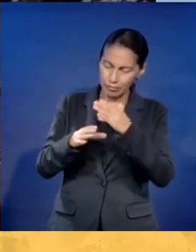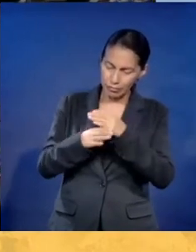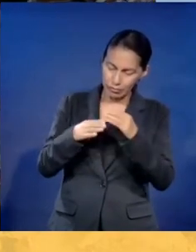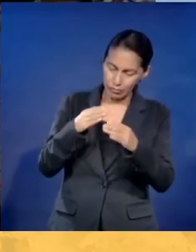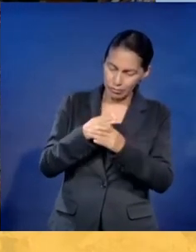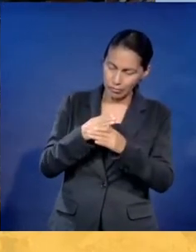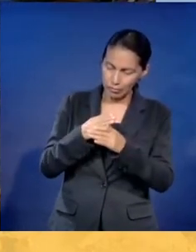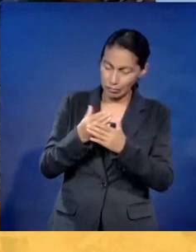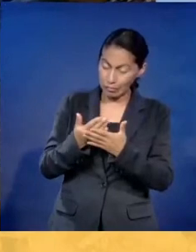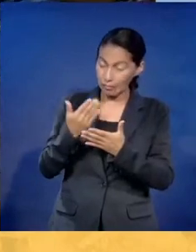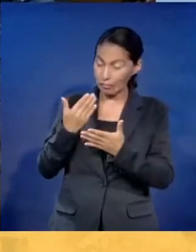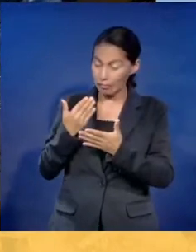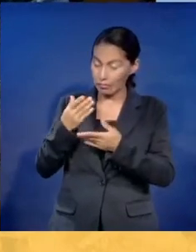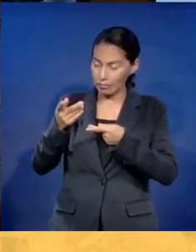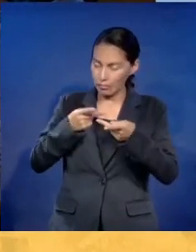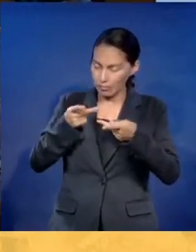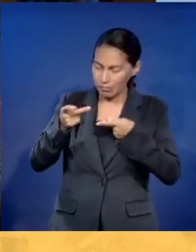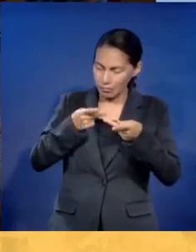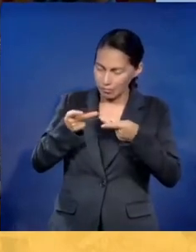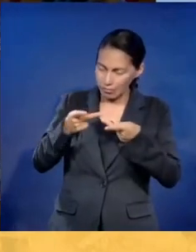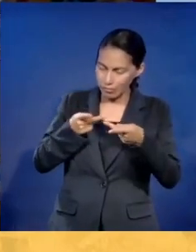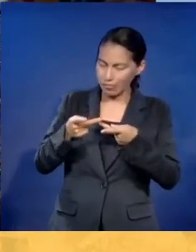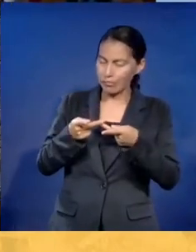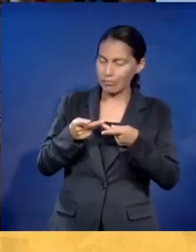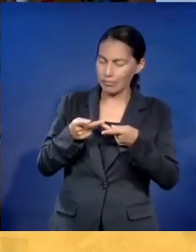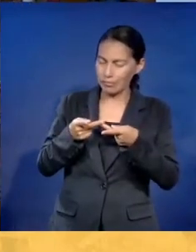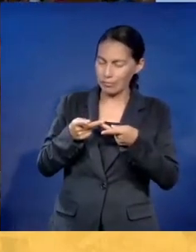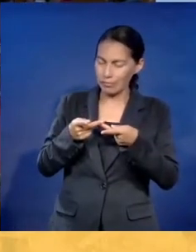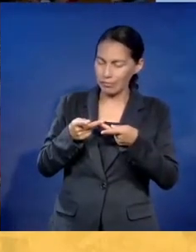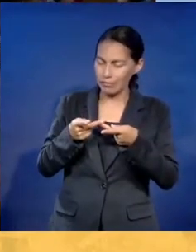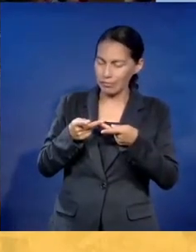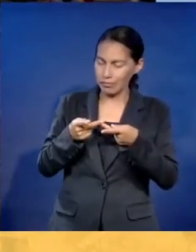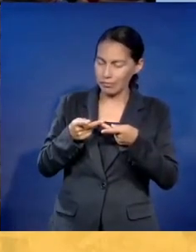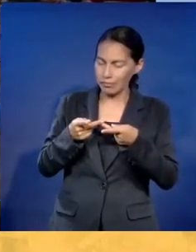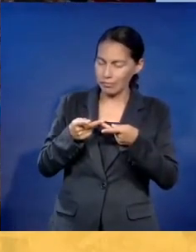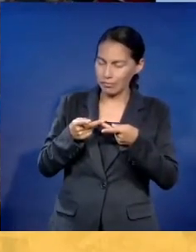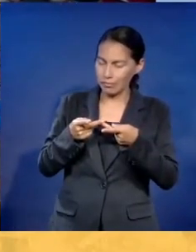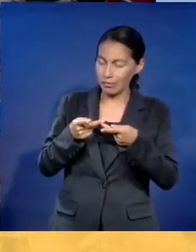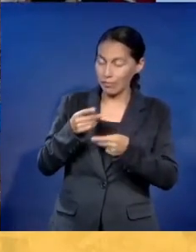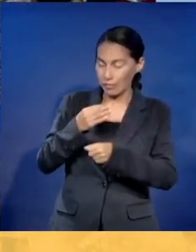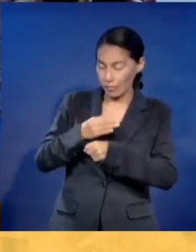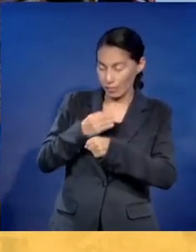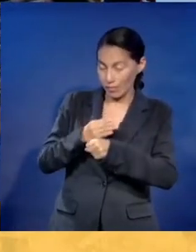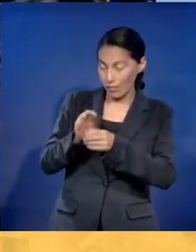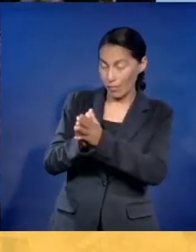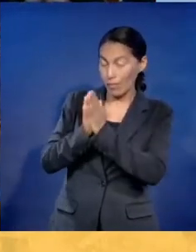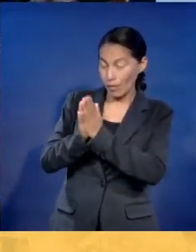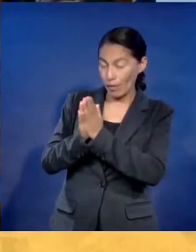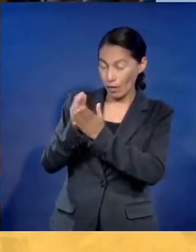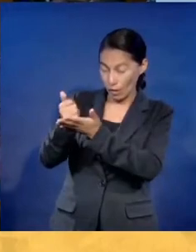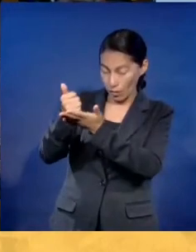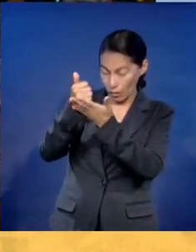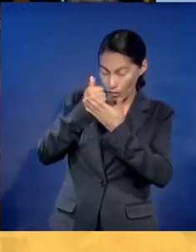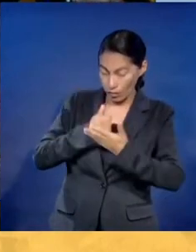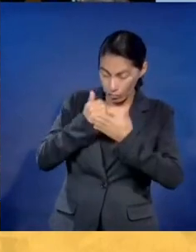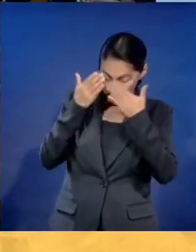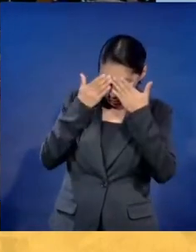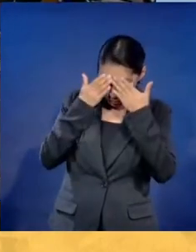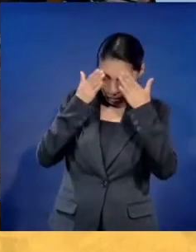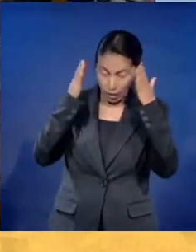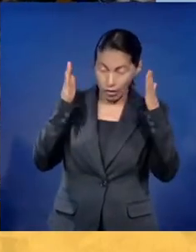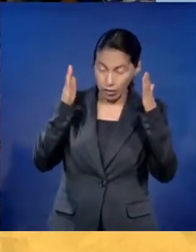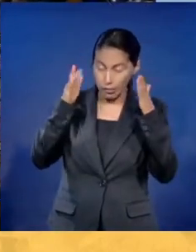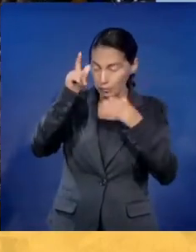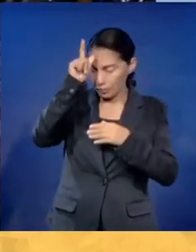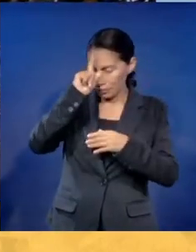preparar antes del sábado pero en este momento por favor Ayúdanos a estar atentos a tu santo